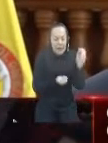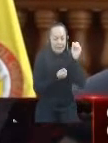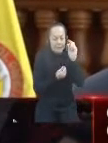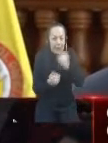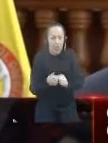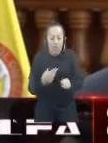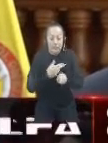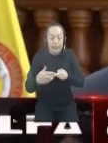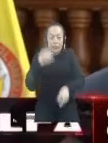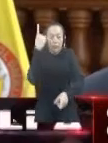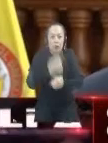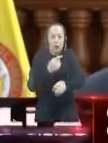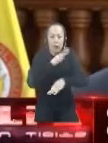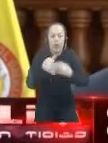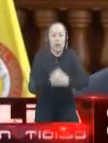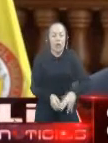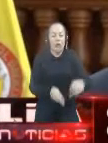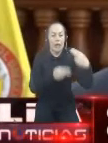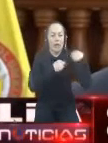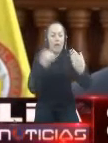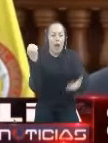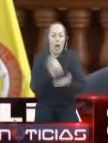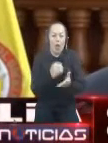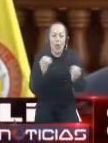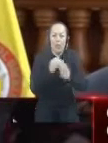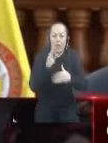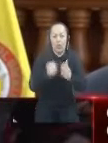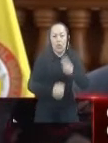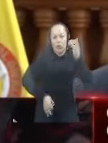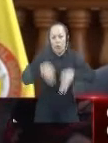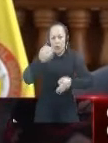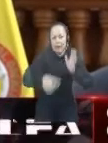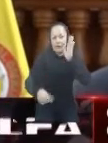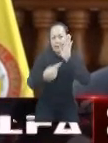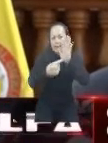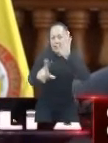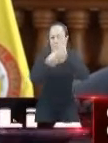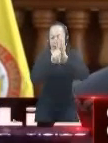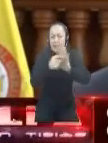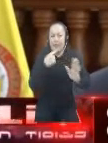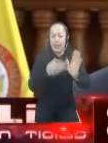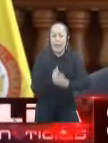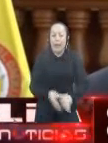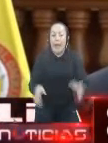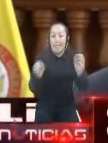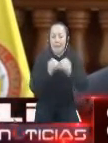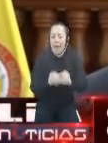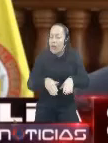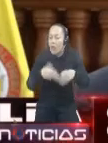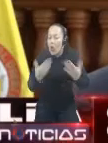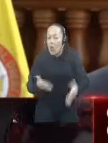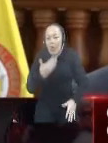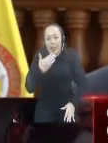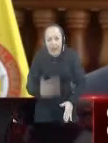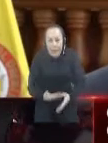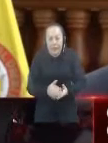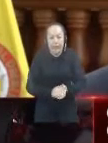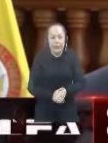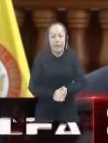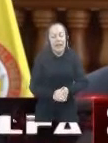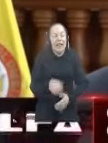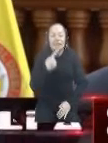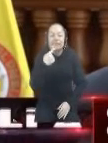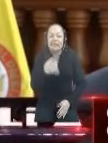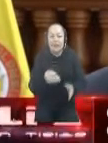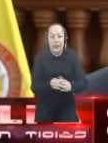cumplir con obligaciones derivadas de sentencias judiciales. Creo que esta es una muy buena forma de, digamos,